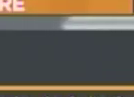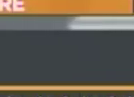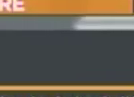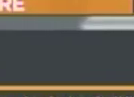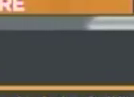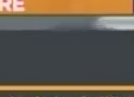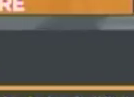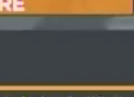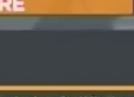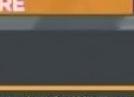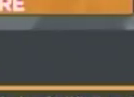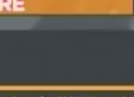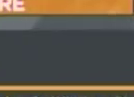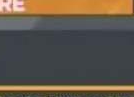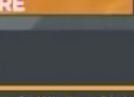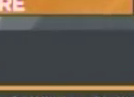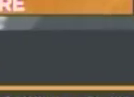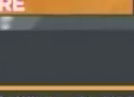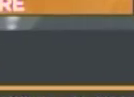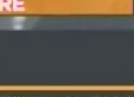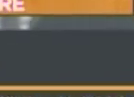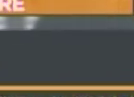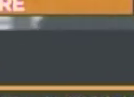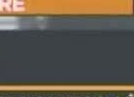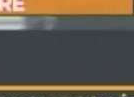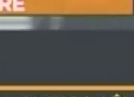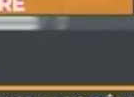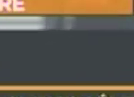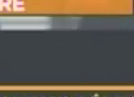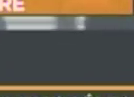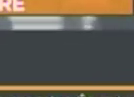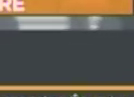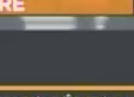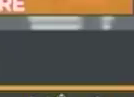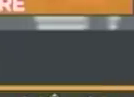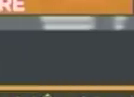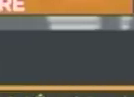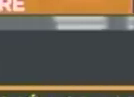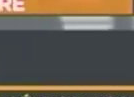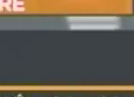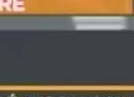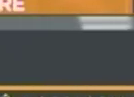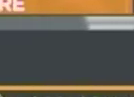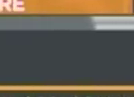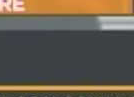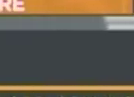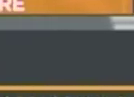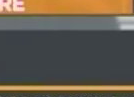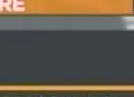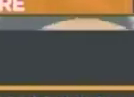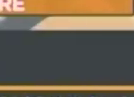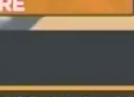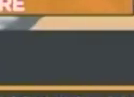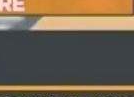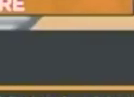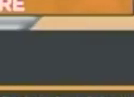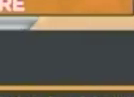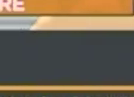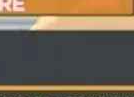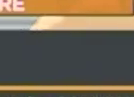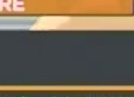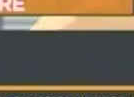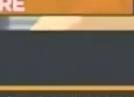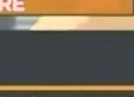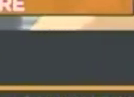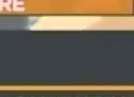Buenas tardes, querido compañero, querida compañera. Aquí estamos en el Orsa. Nos acordamos anoche,